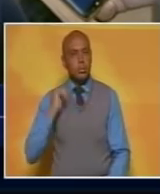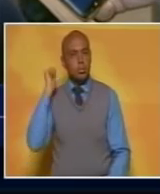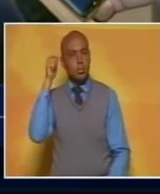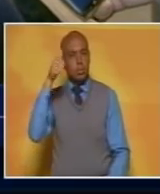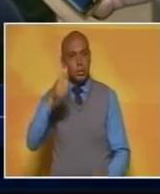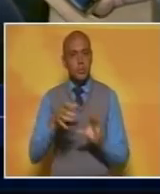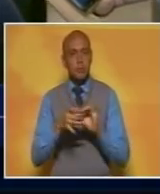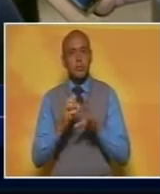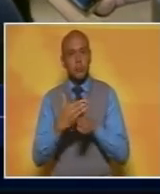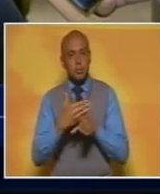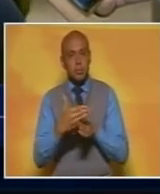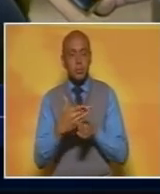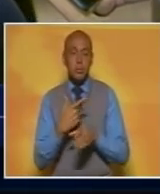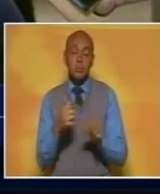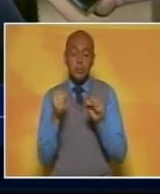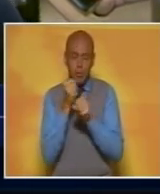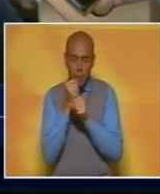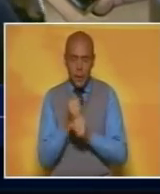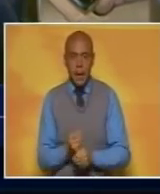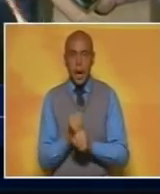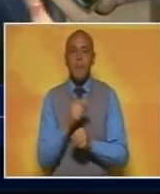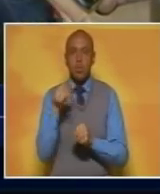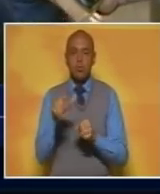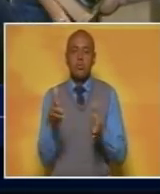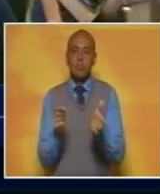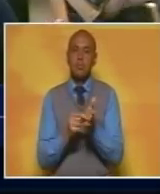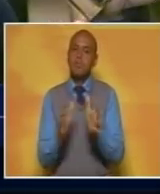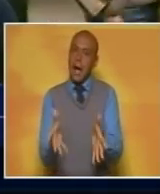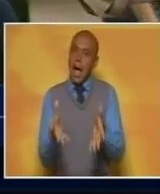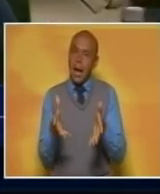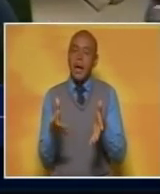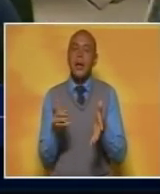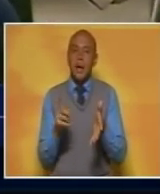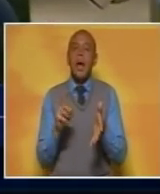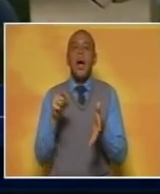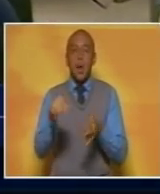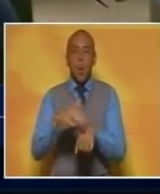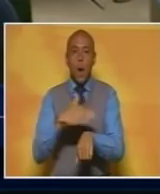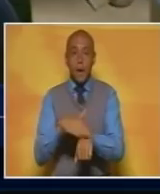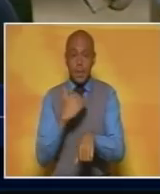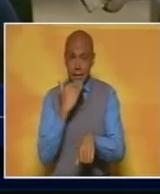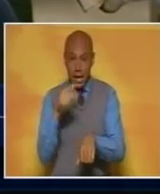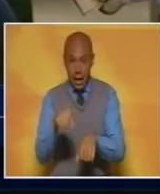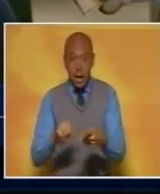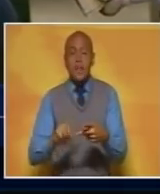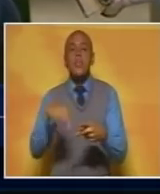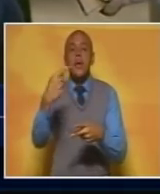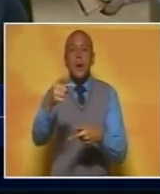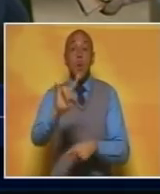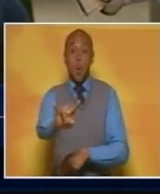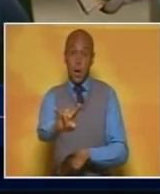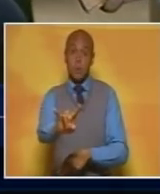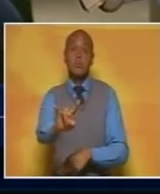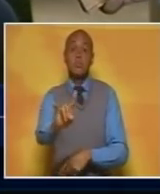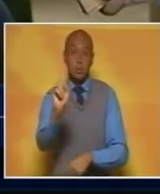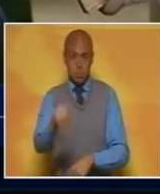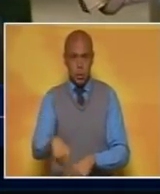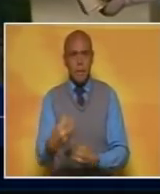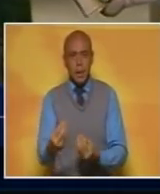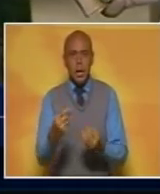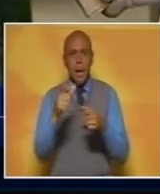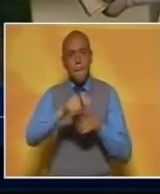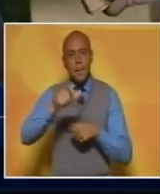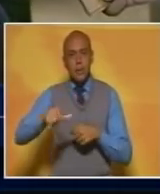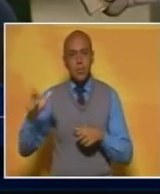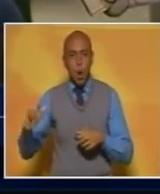Y nada, esperamos ganar este partido el jueves y después el lunes para que nuestra gente